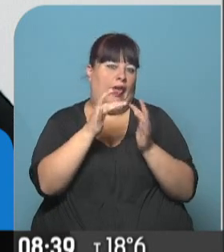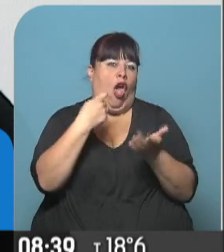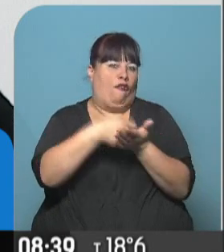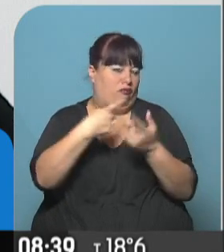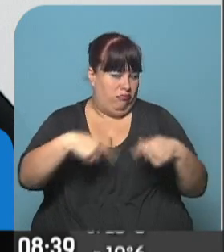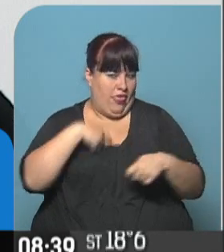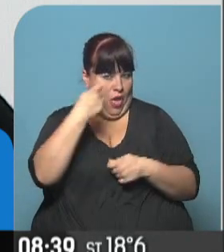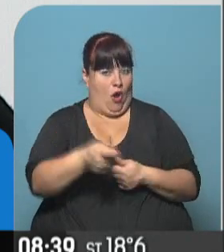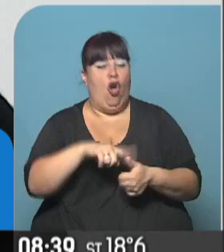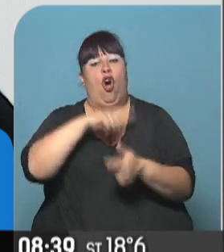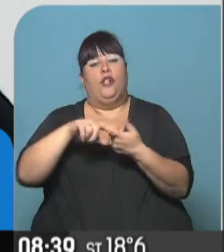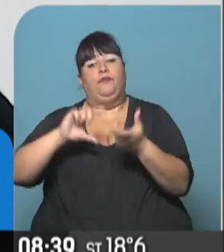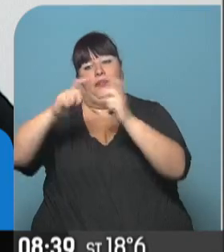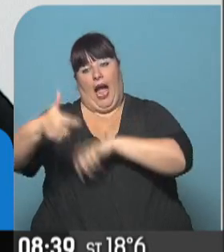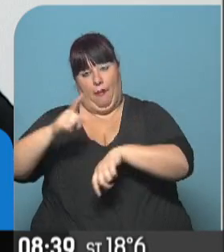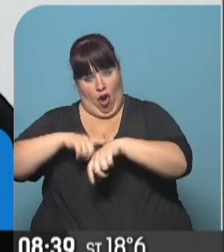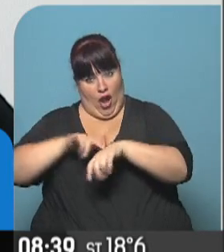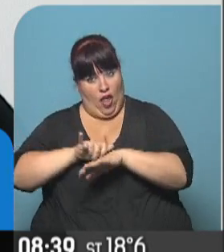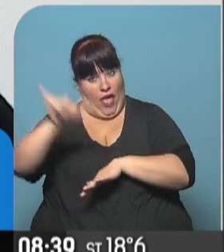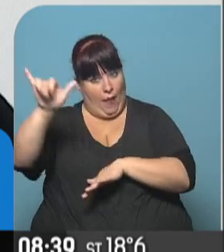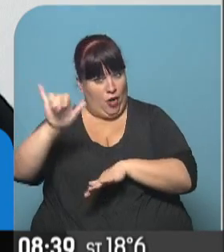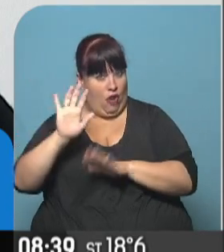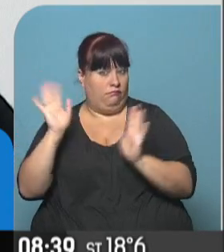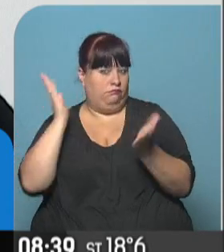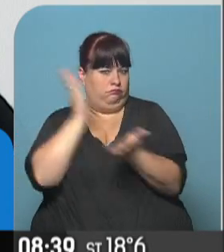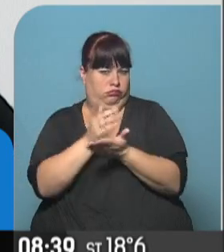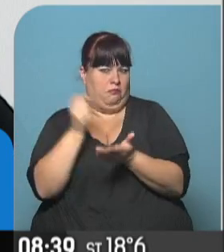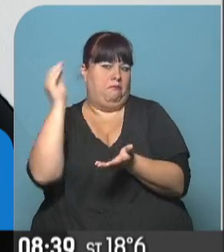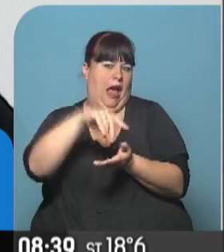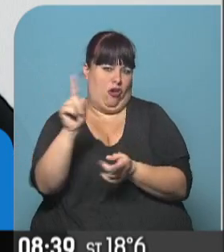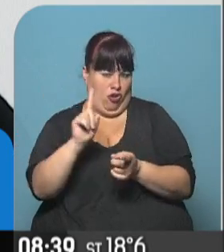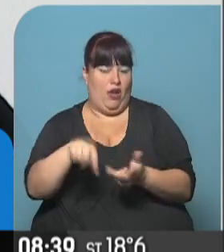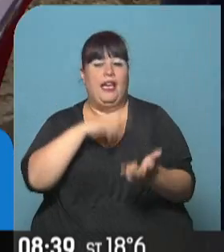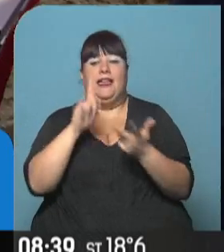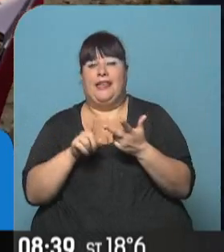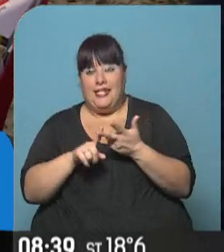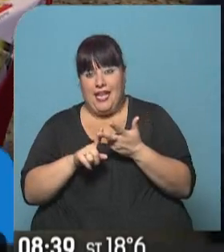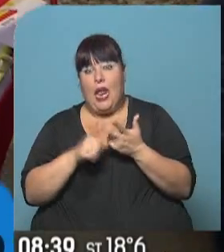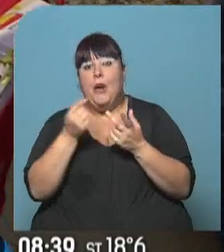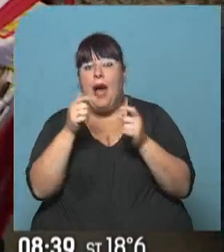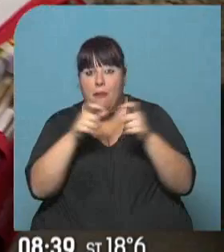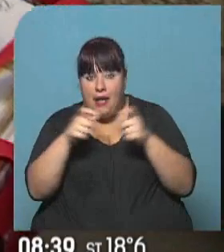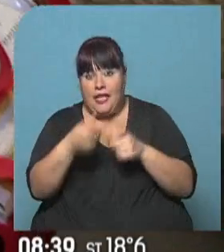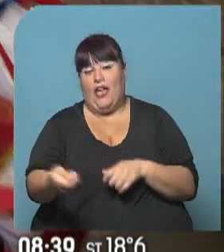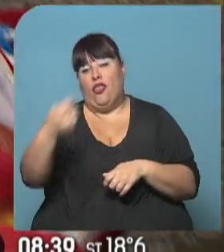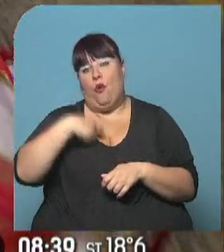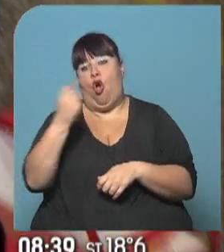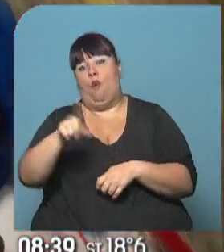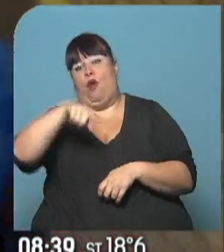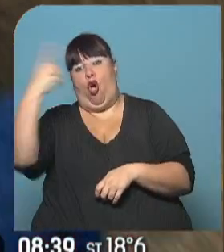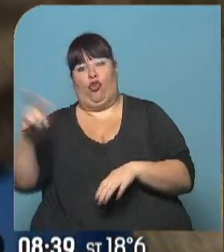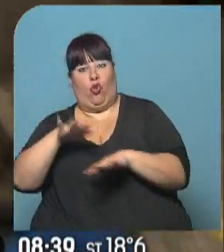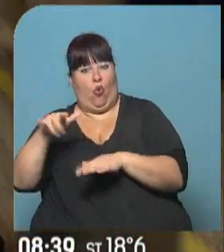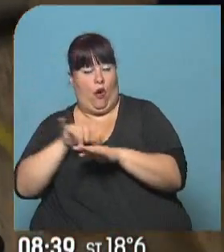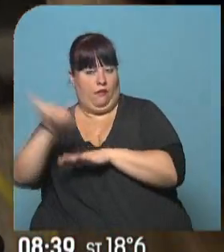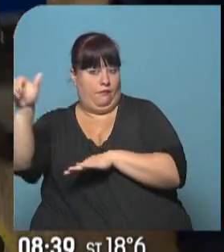la segunda es reprogramar el vuelo sin penalidad sin corre penalidad y la tercera es usar el valor del pasaje para comprar otro pasaje a otro